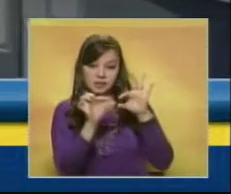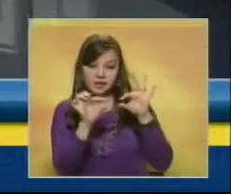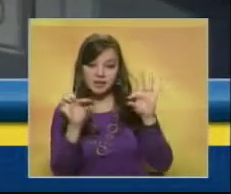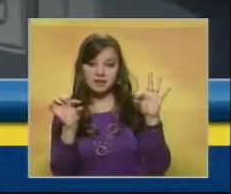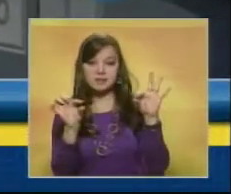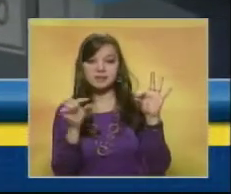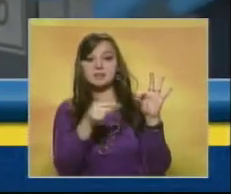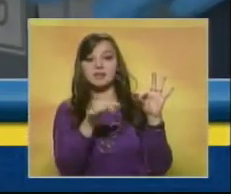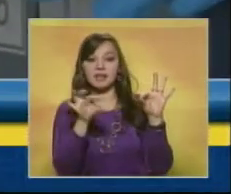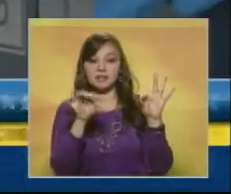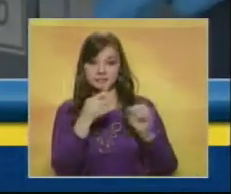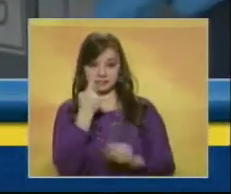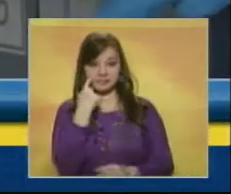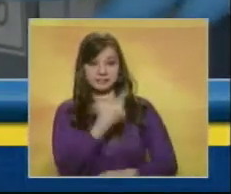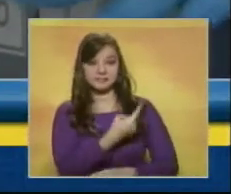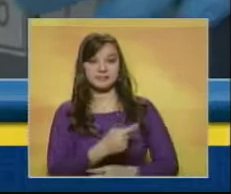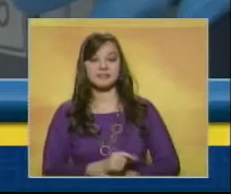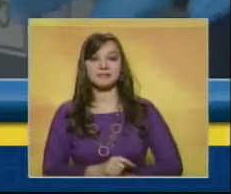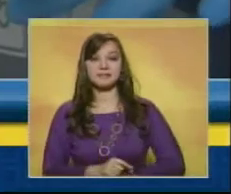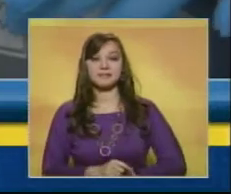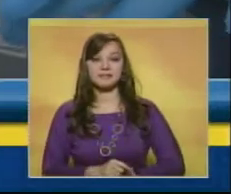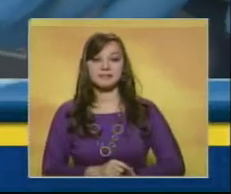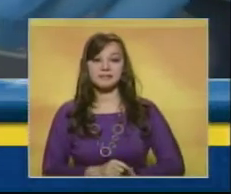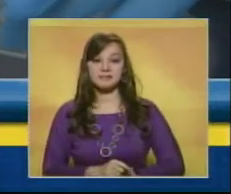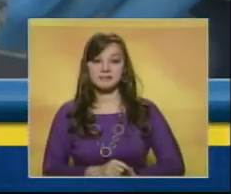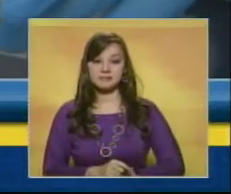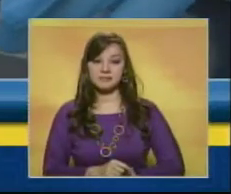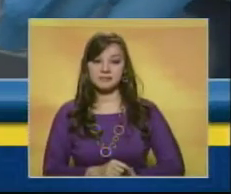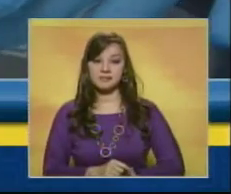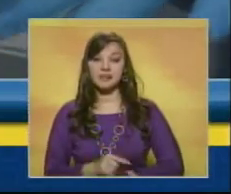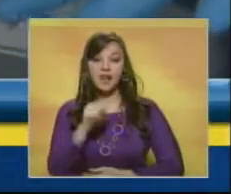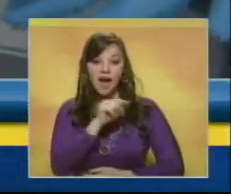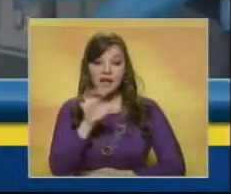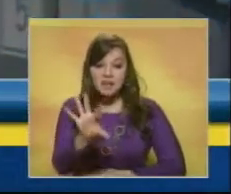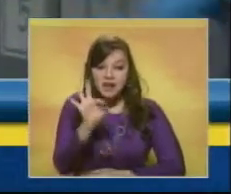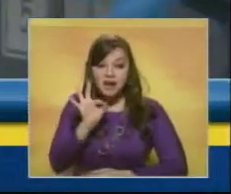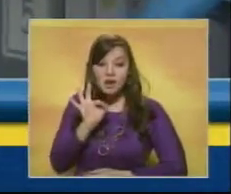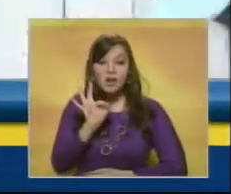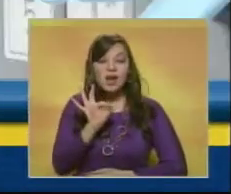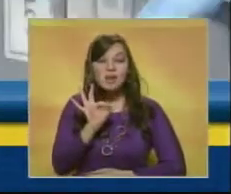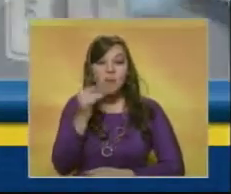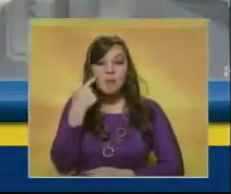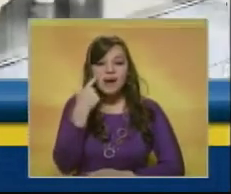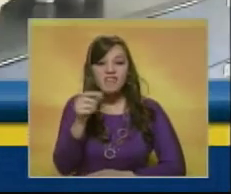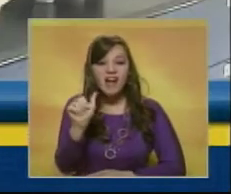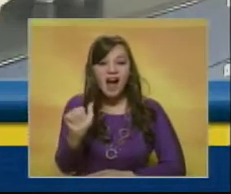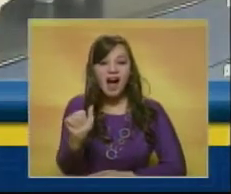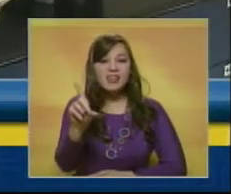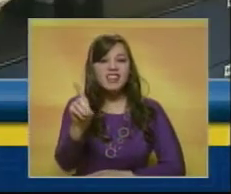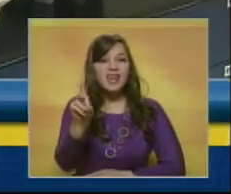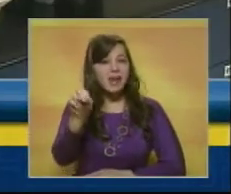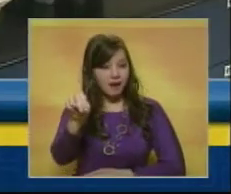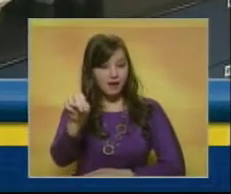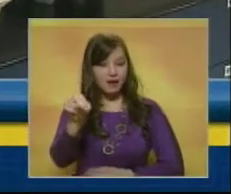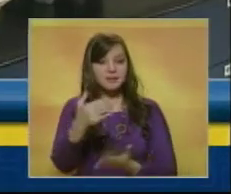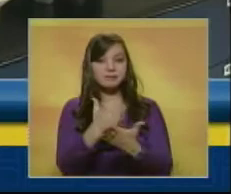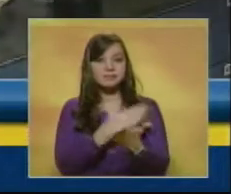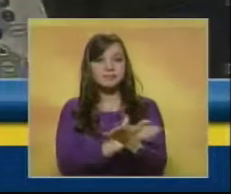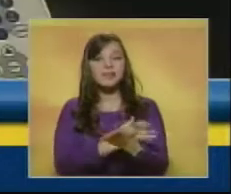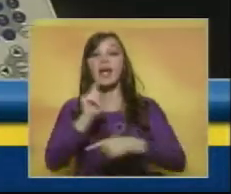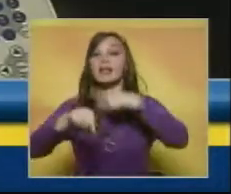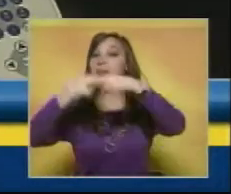vamos a extraer parte de lo que sería el ADN de esa pieza. Brevemente veremos cuál